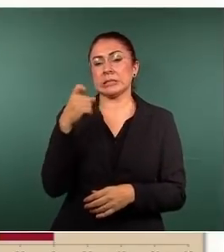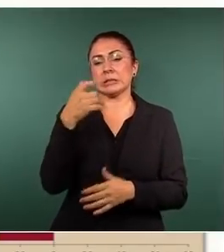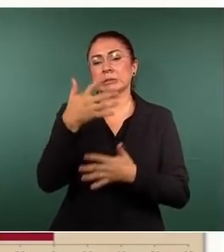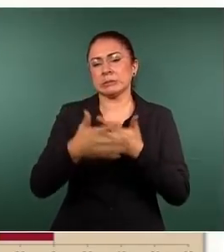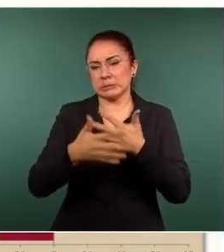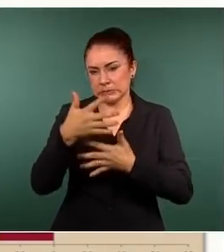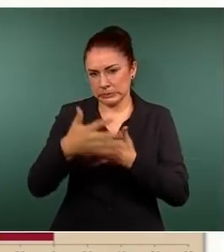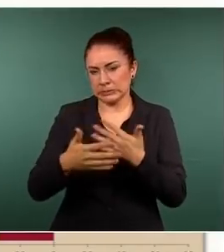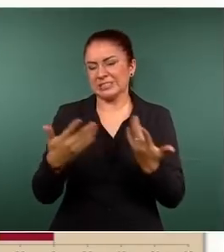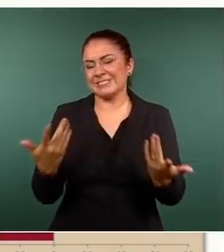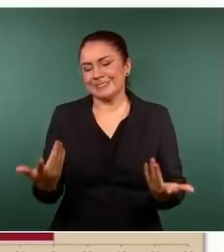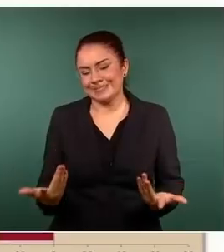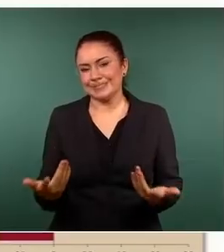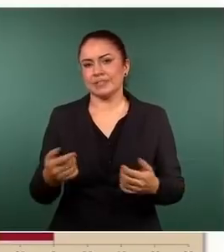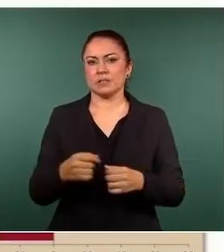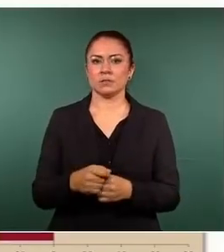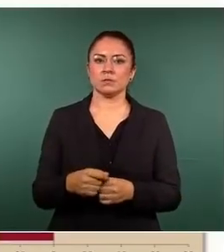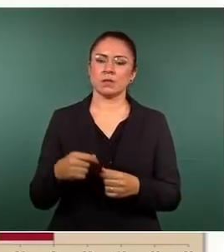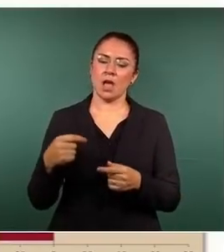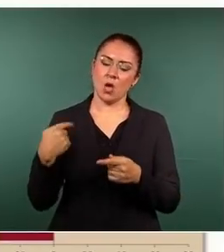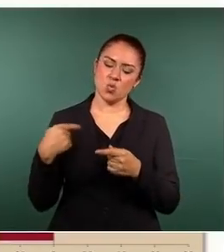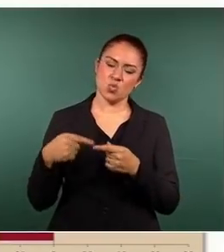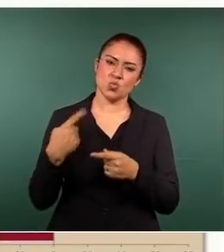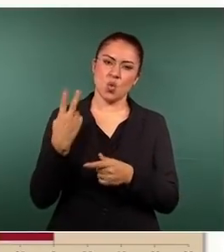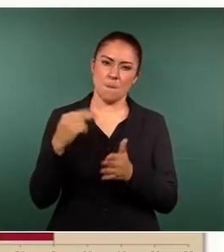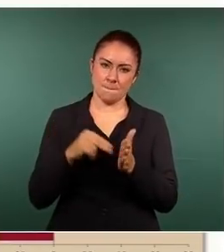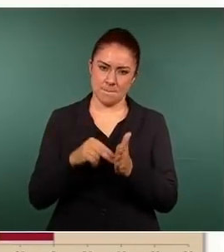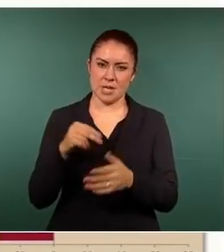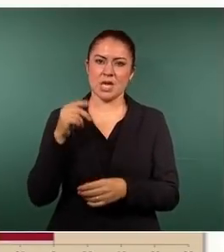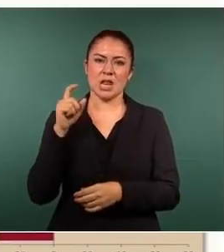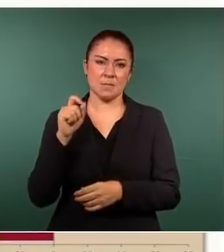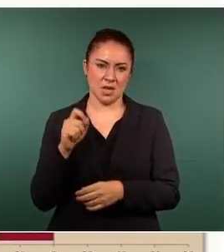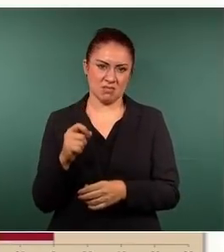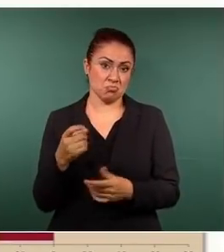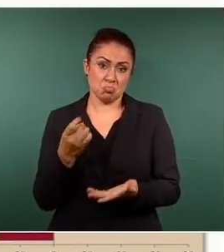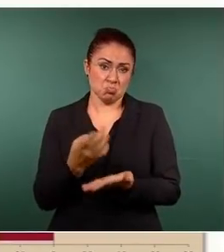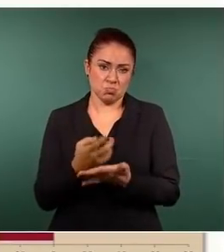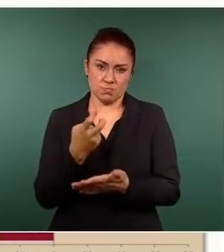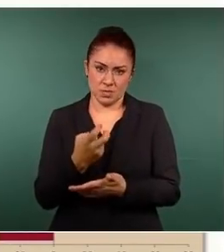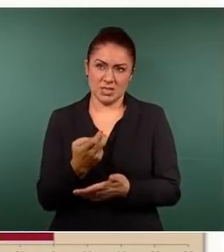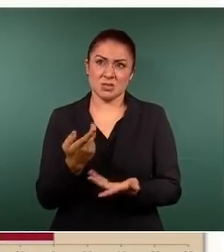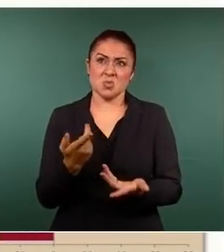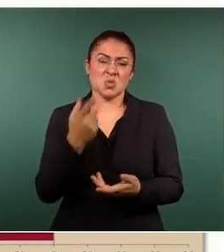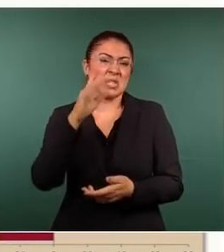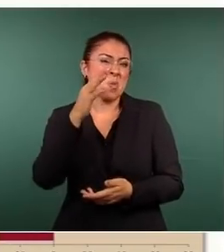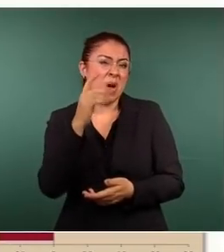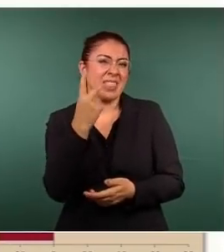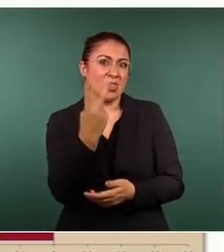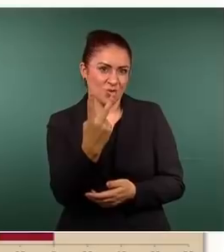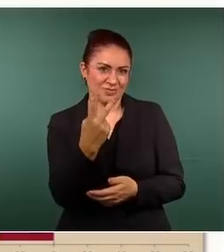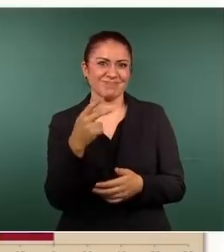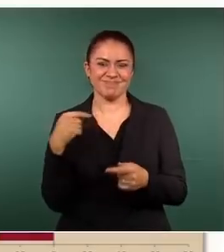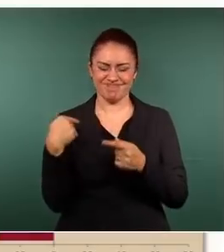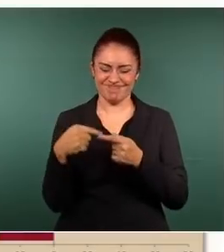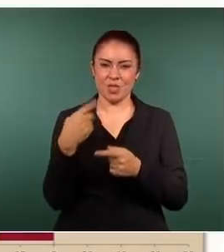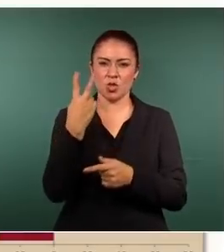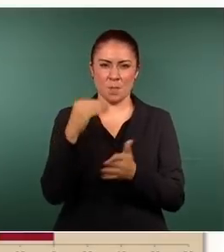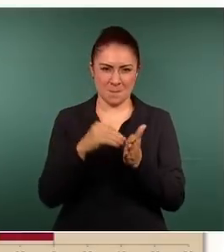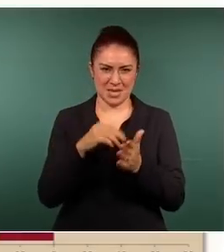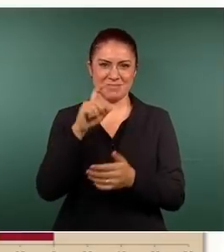lo que va del año 2020 son únicamente 52 y